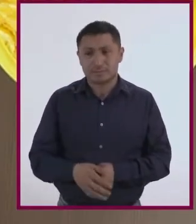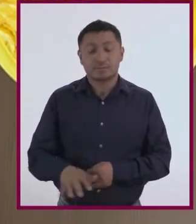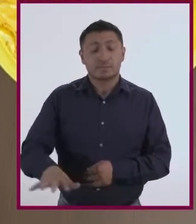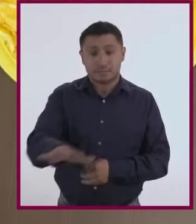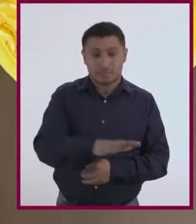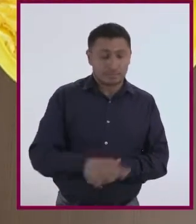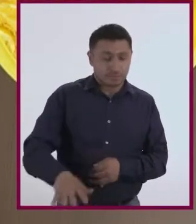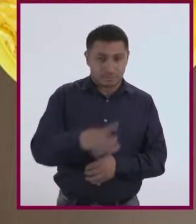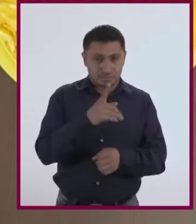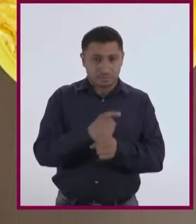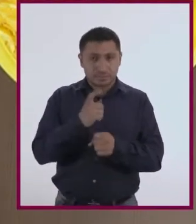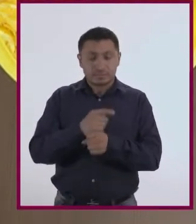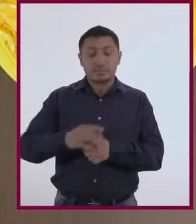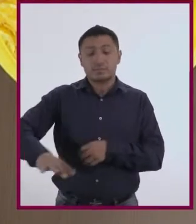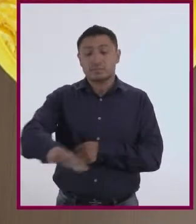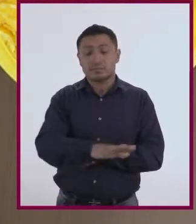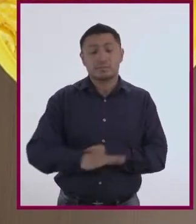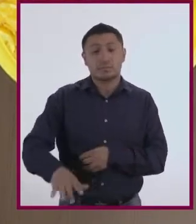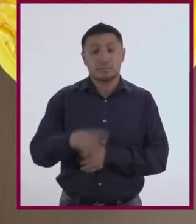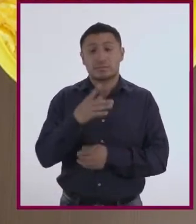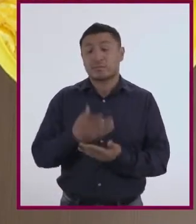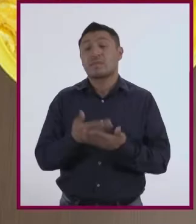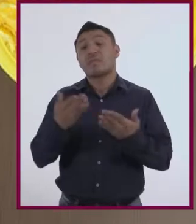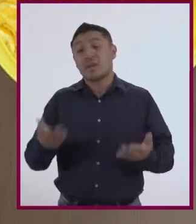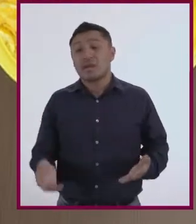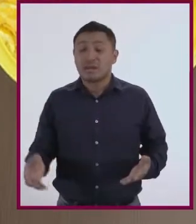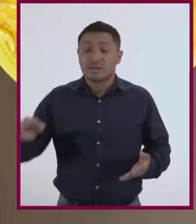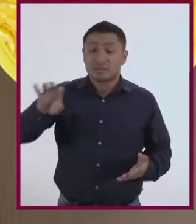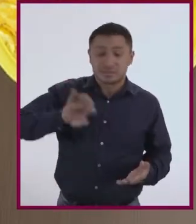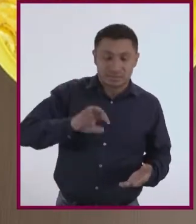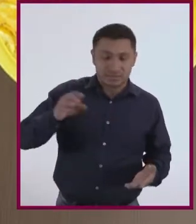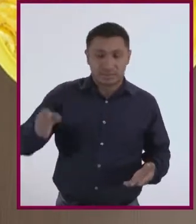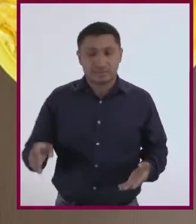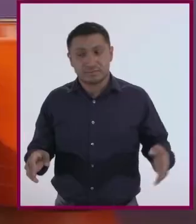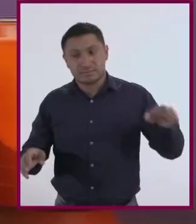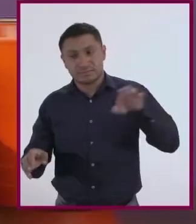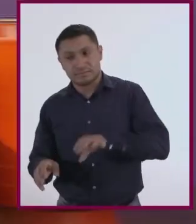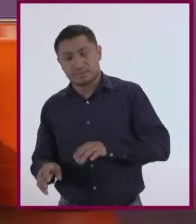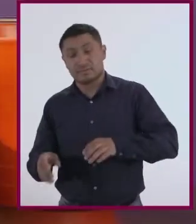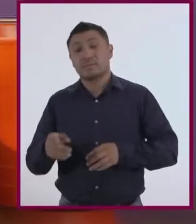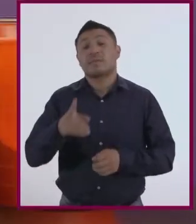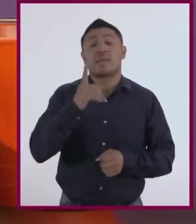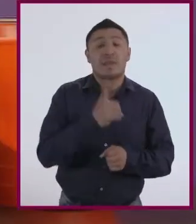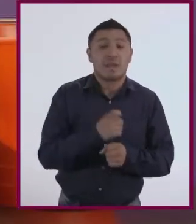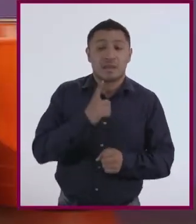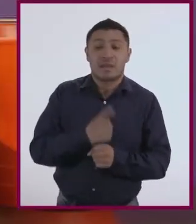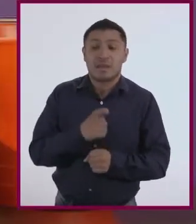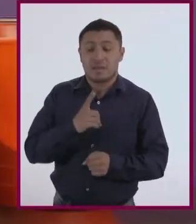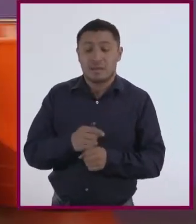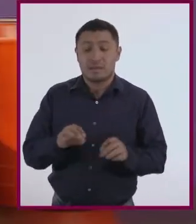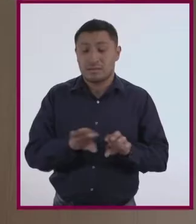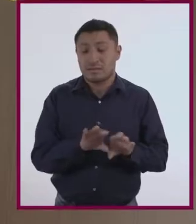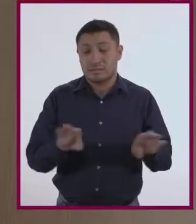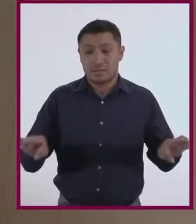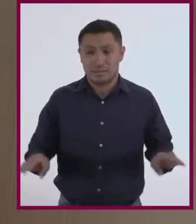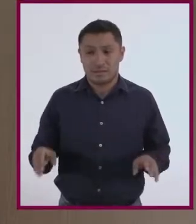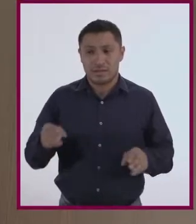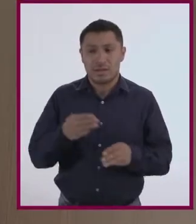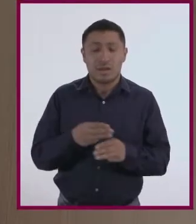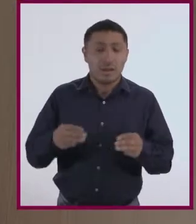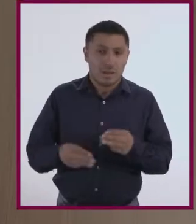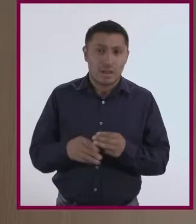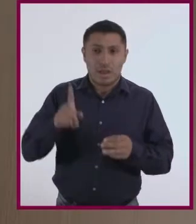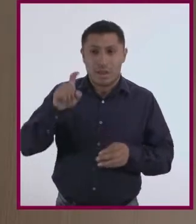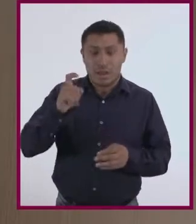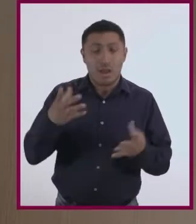Sobre esta primera base, ahora sí, vamos a agregar nuestra primera capa de materia